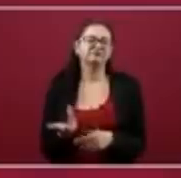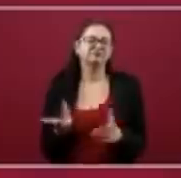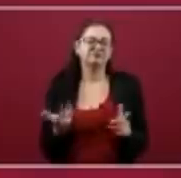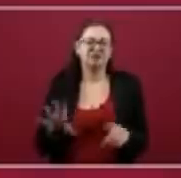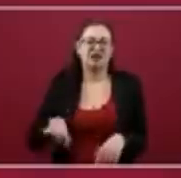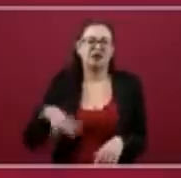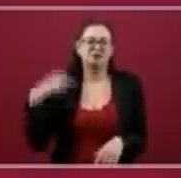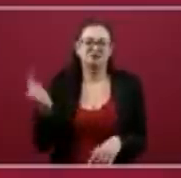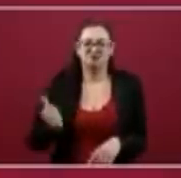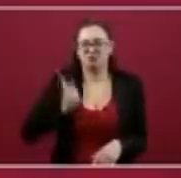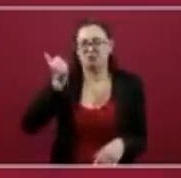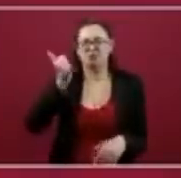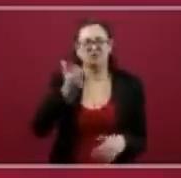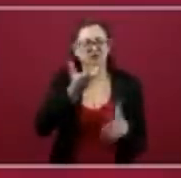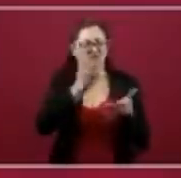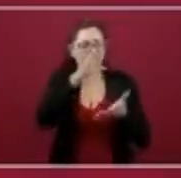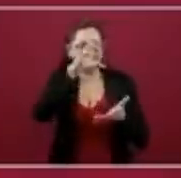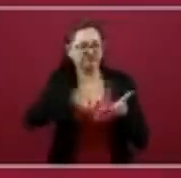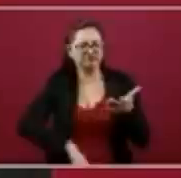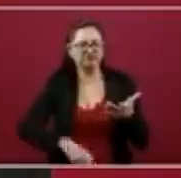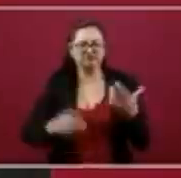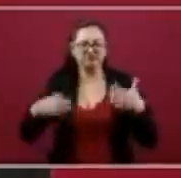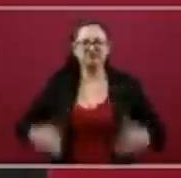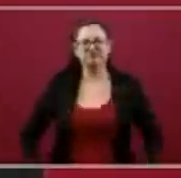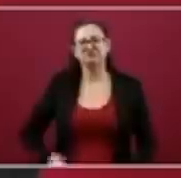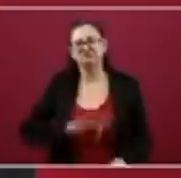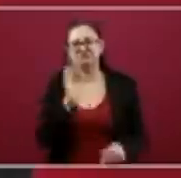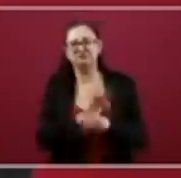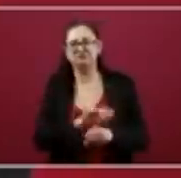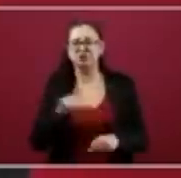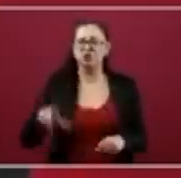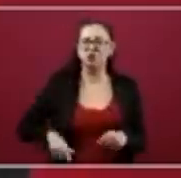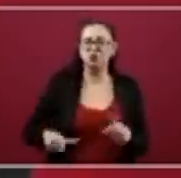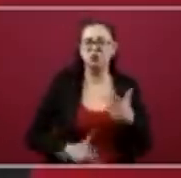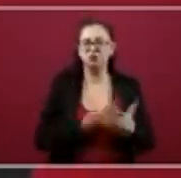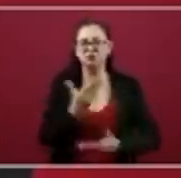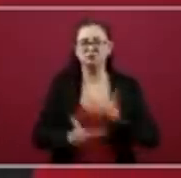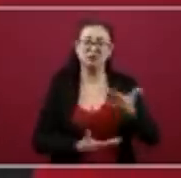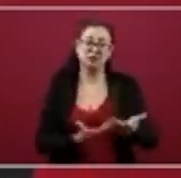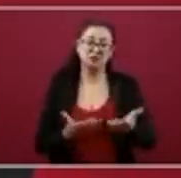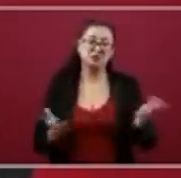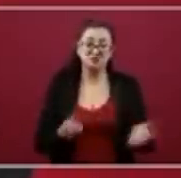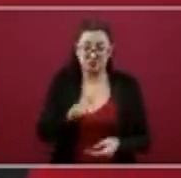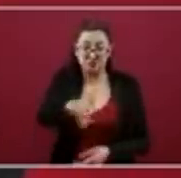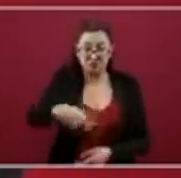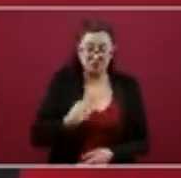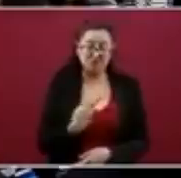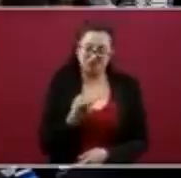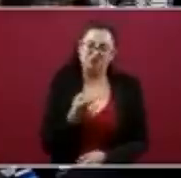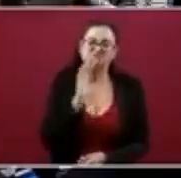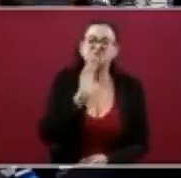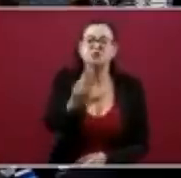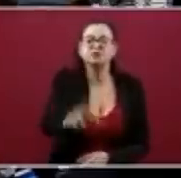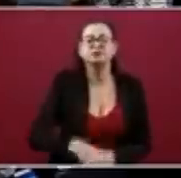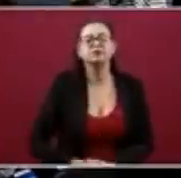provecho para funcionarios. Entonces, esa es la respuesta a tu pregunta. Gracias.